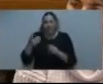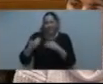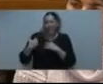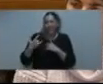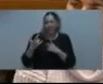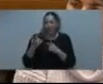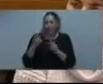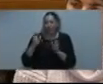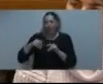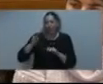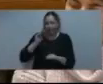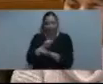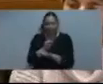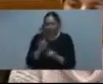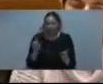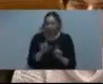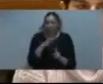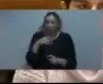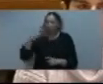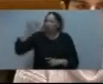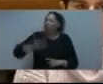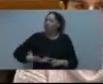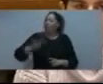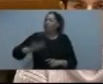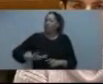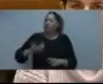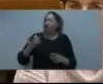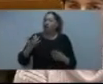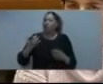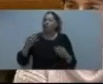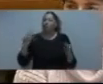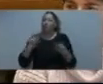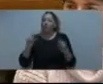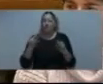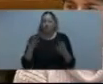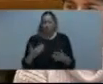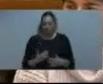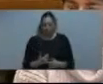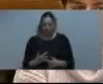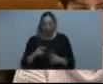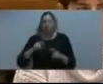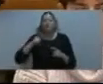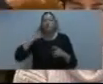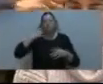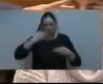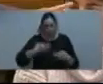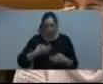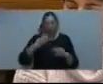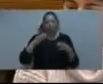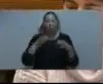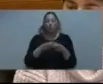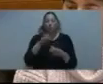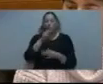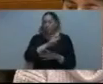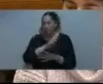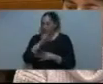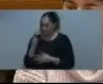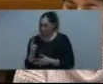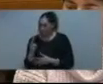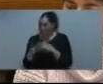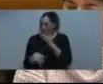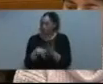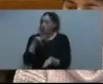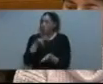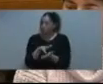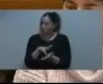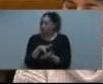patrimonio, porque no se le daba la importancia que realmente tiene. Y sí le aseguro una cosa, el Grupo Parlamentario Popular, si la vía que se